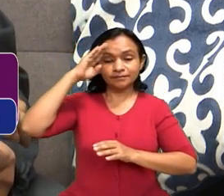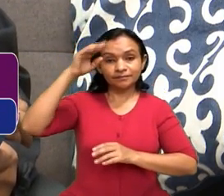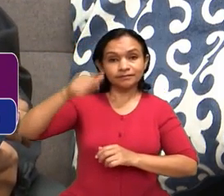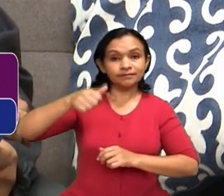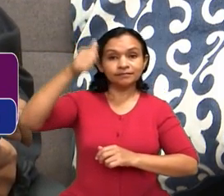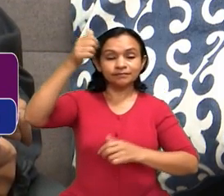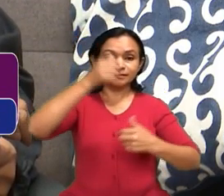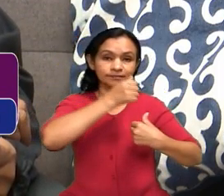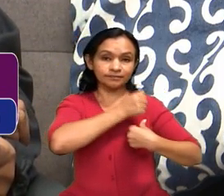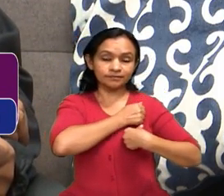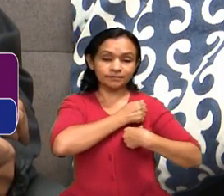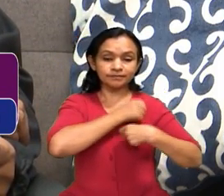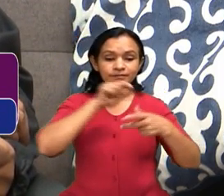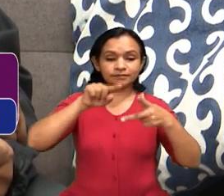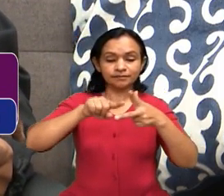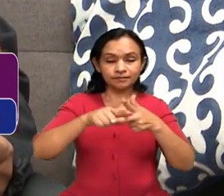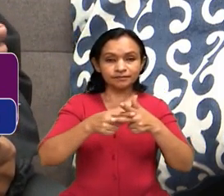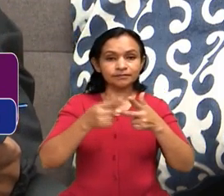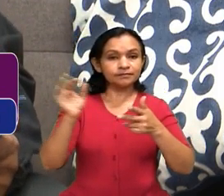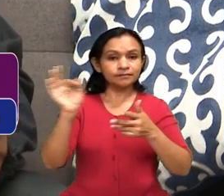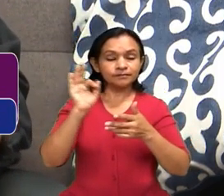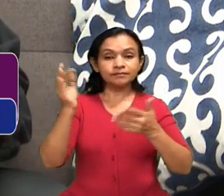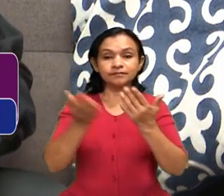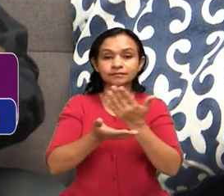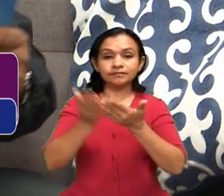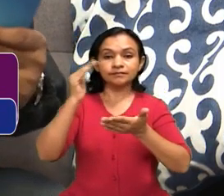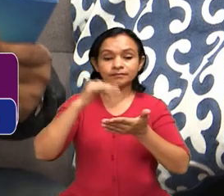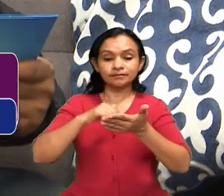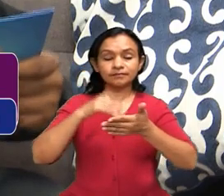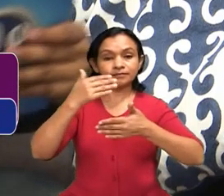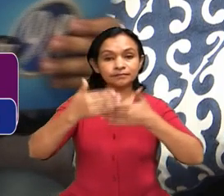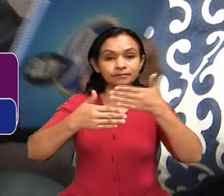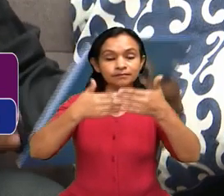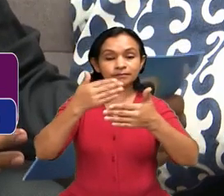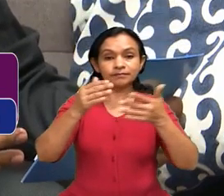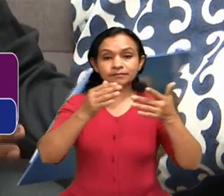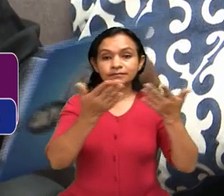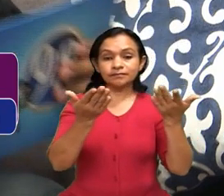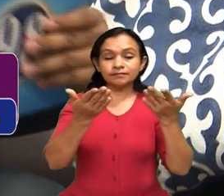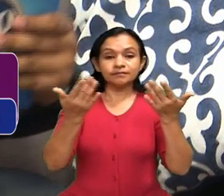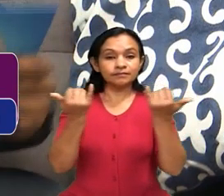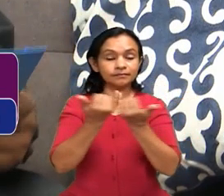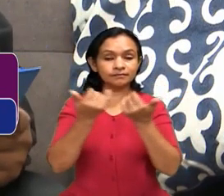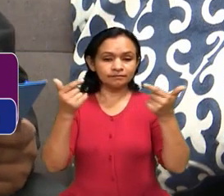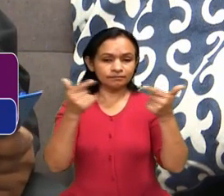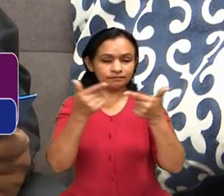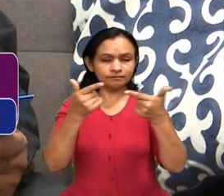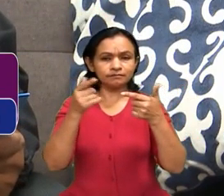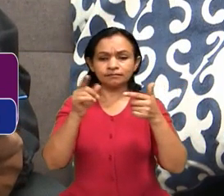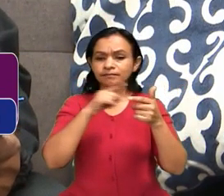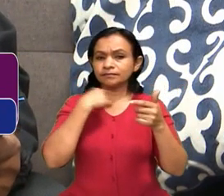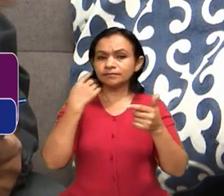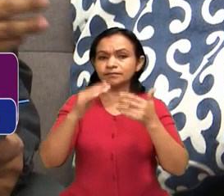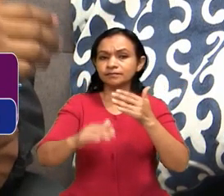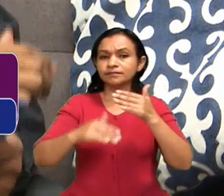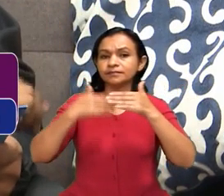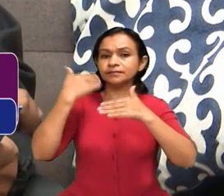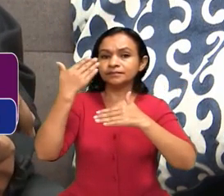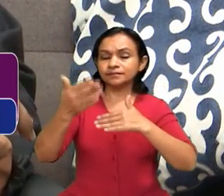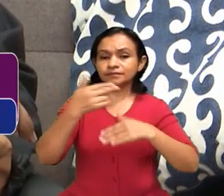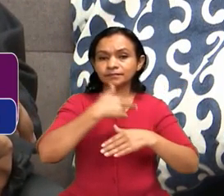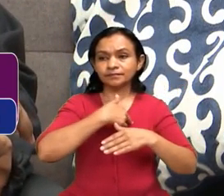ejército, empiezan a formarse nuevamente en un proceso, en una especie de guerrilla ya más formalizada, que después